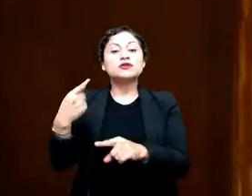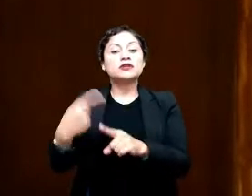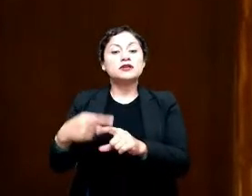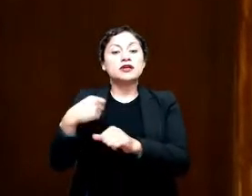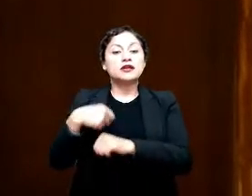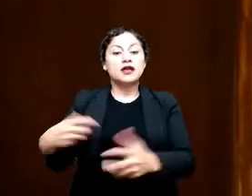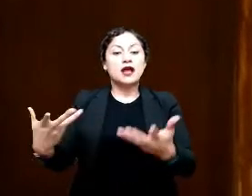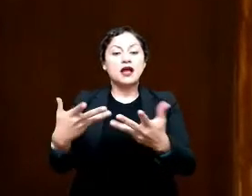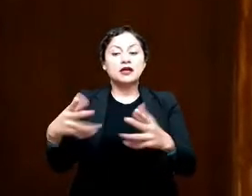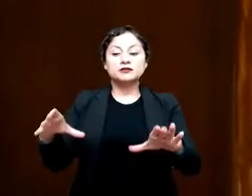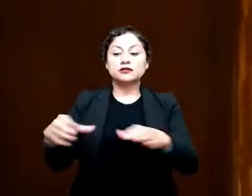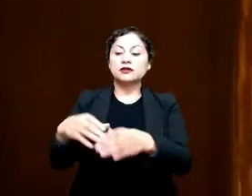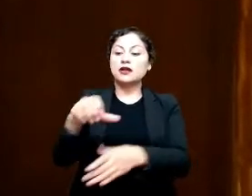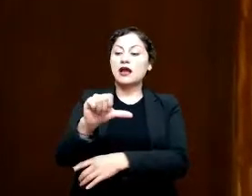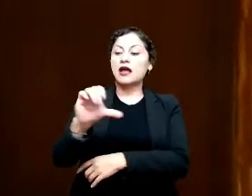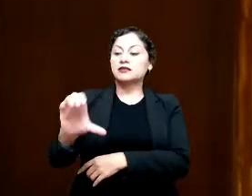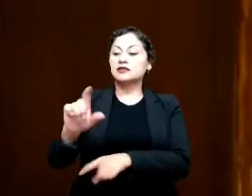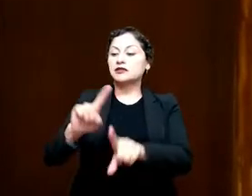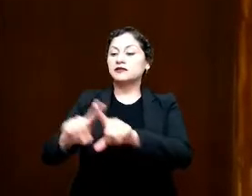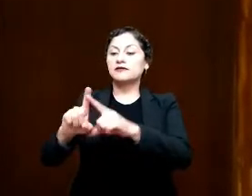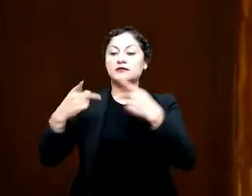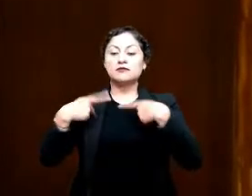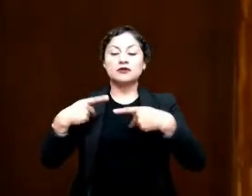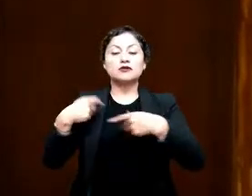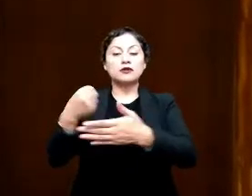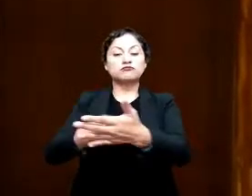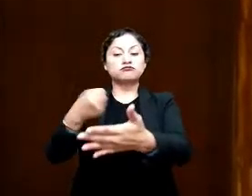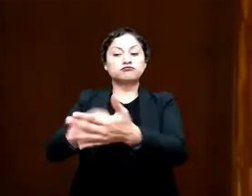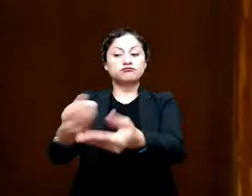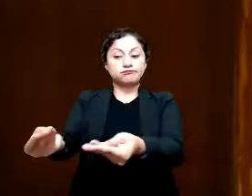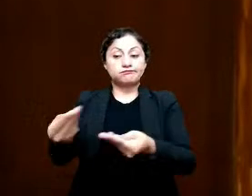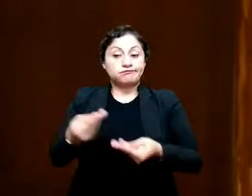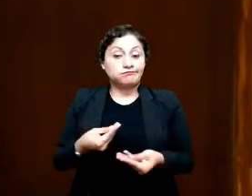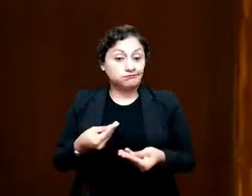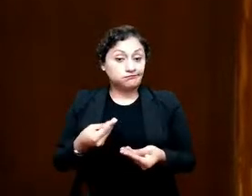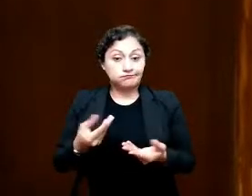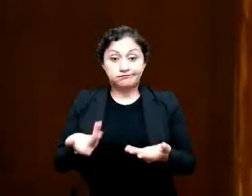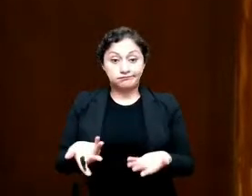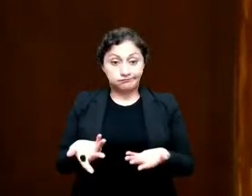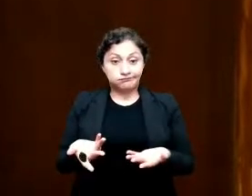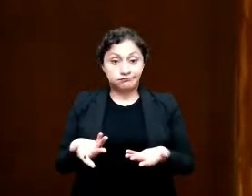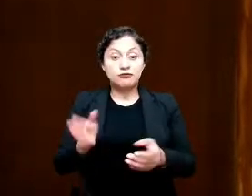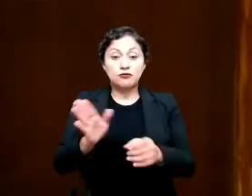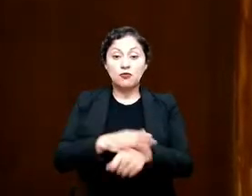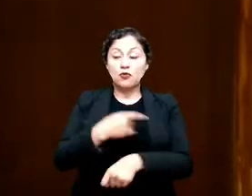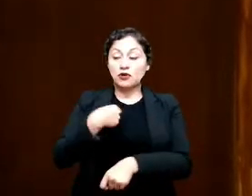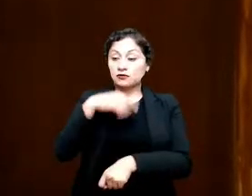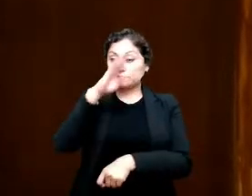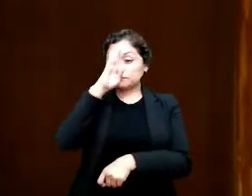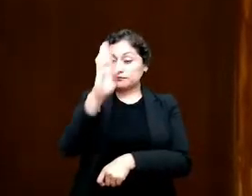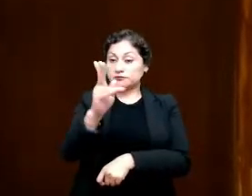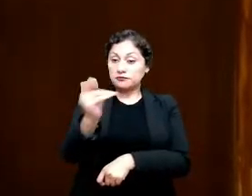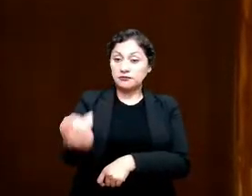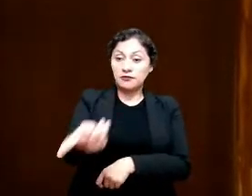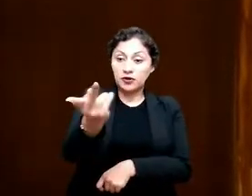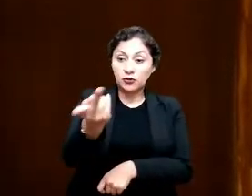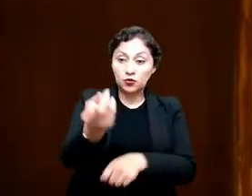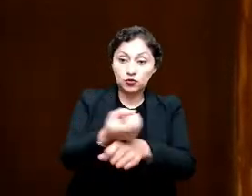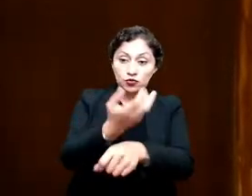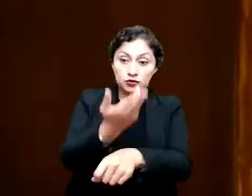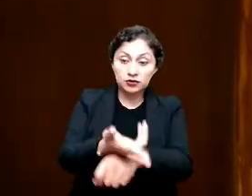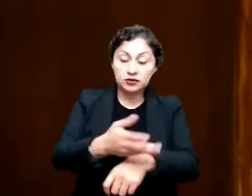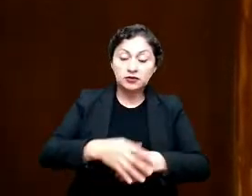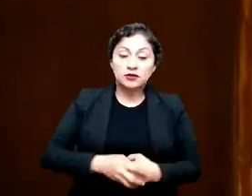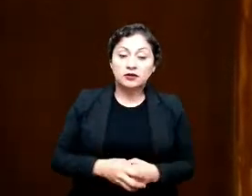sociedad civil y activistas. Por eso, señor secretario, yo le pregunto, ¿por qué no existen